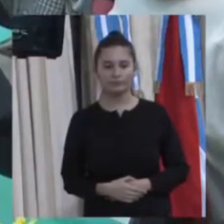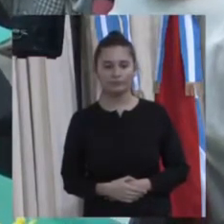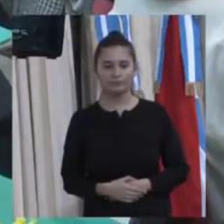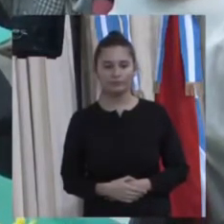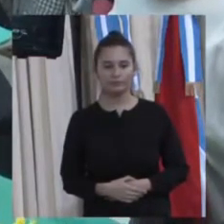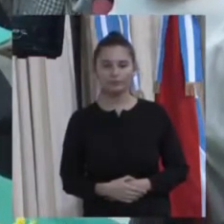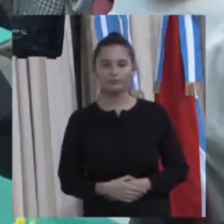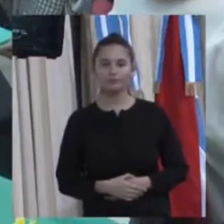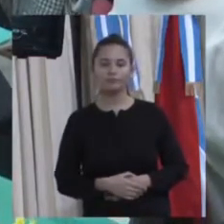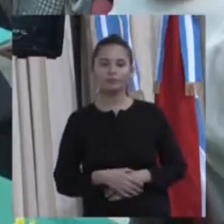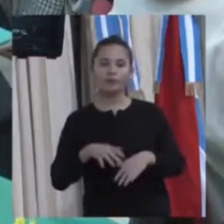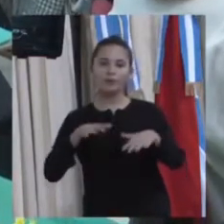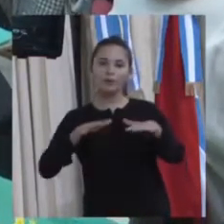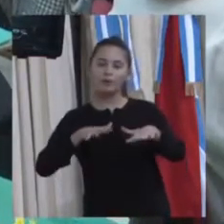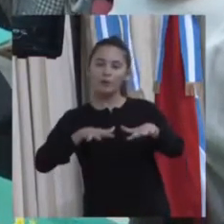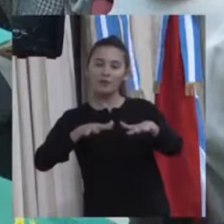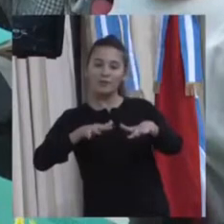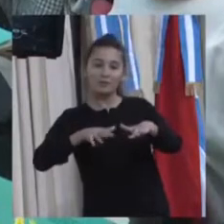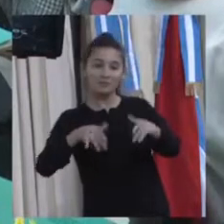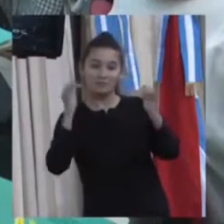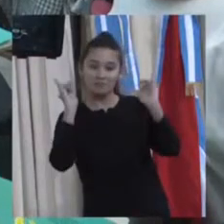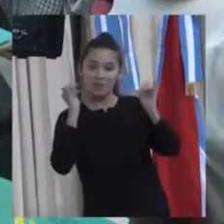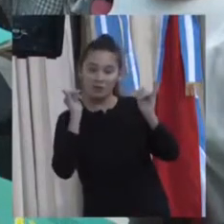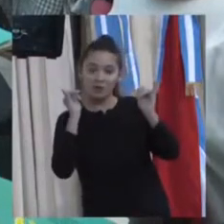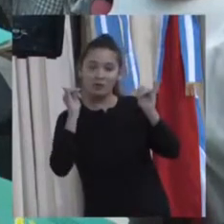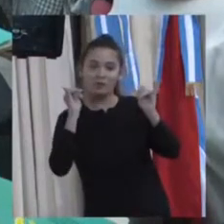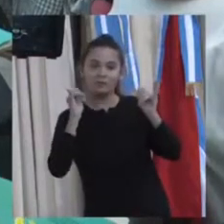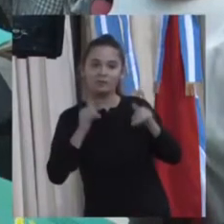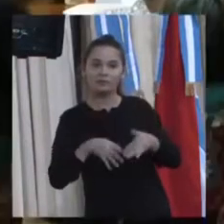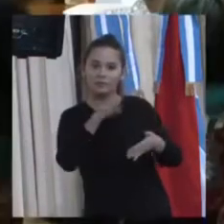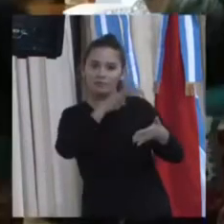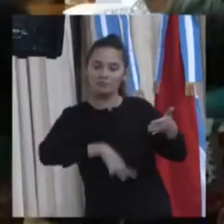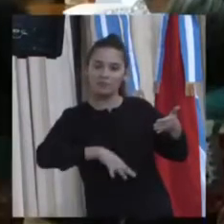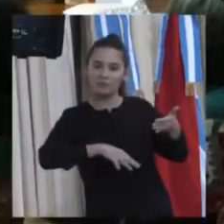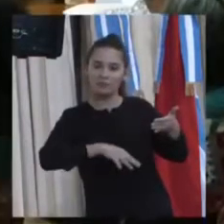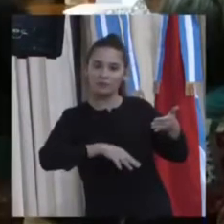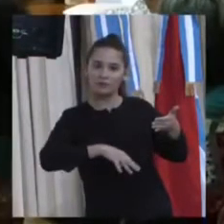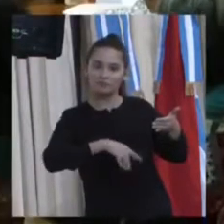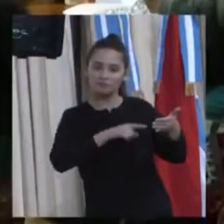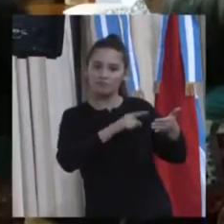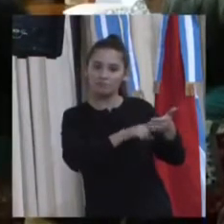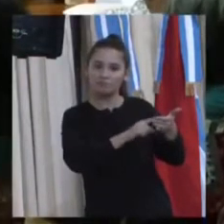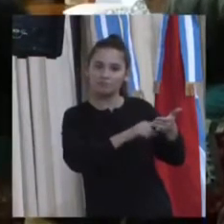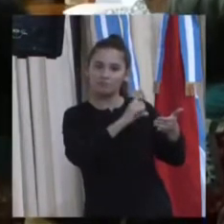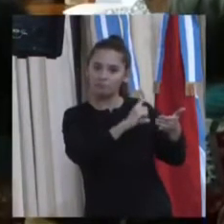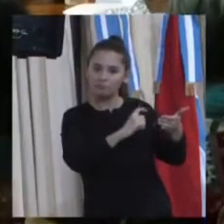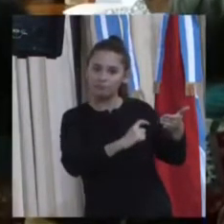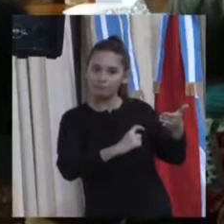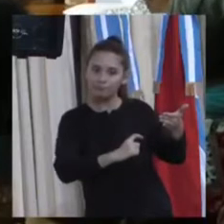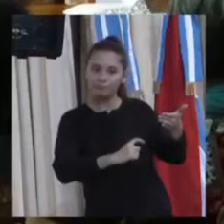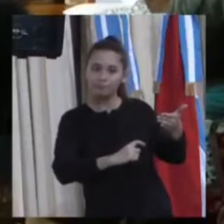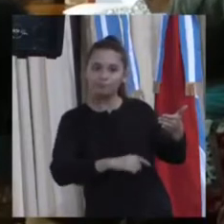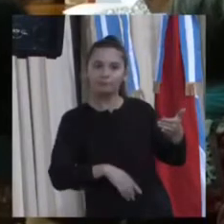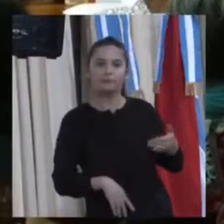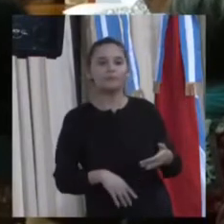La movilización de las expectativas juveniles, ¿no?, que este manifiesto contiene, cifra, y que los tiene